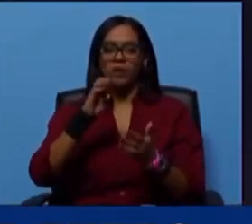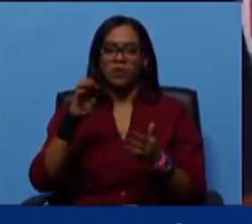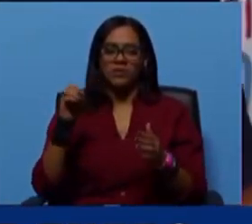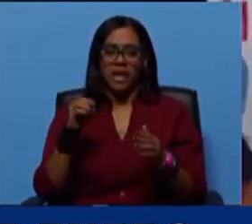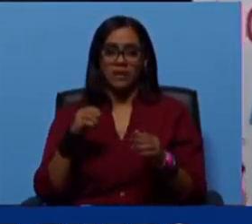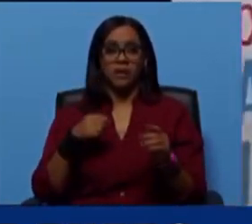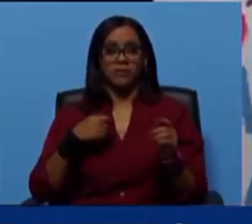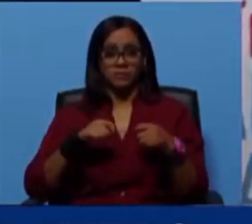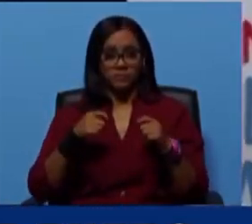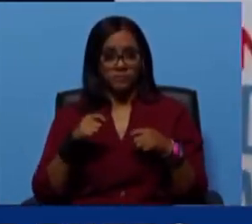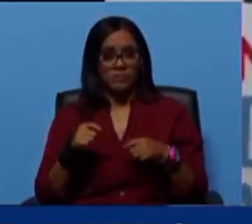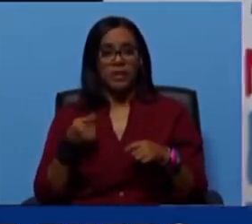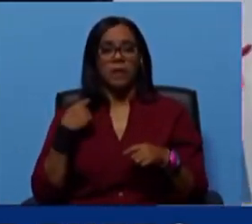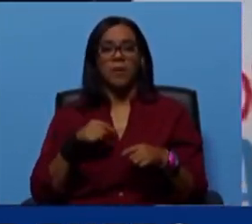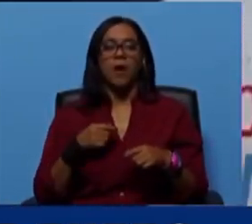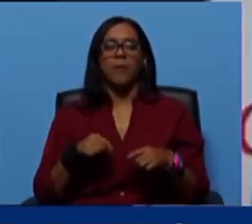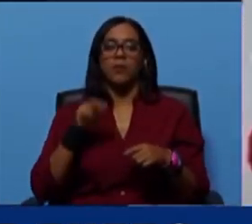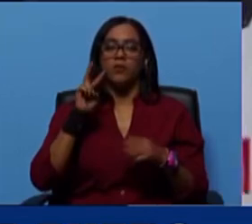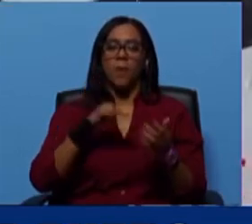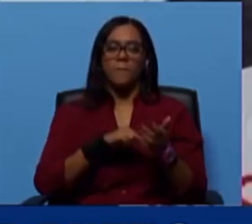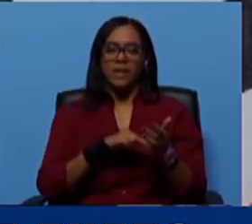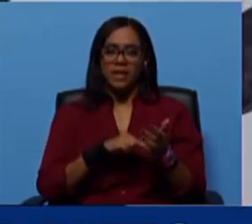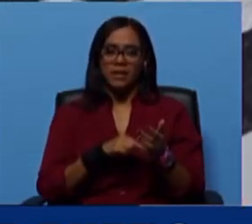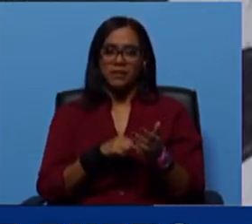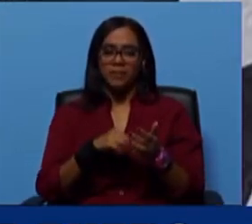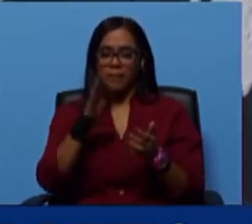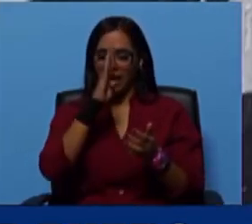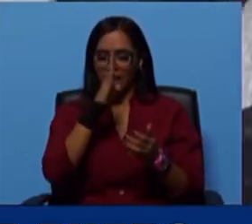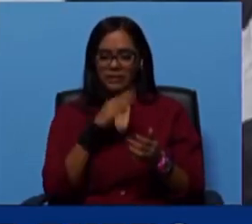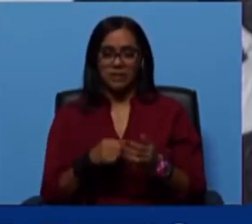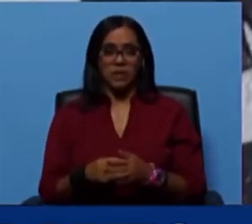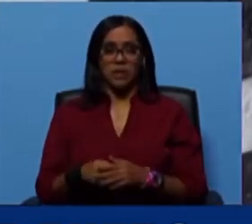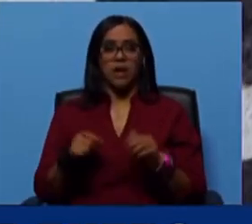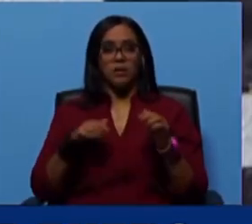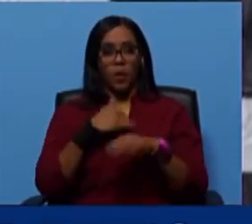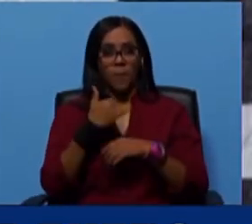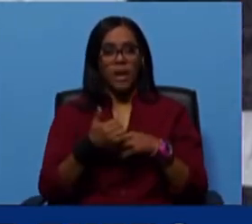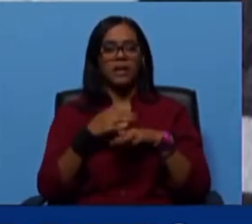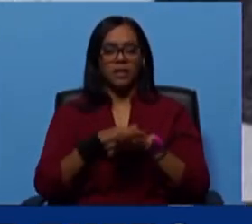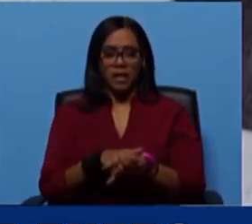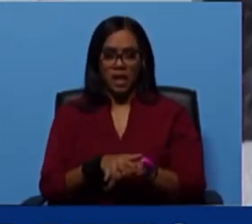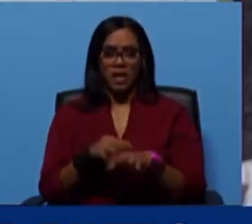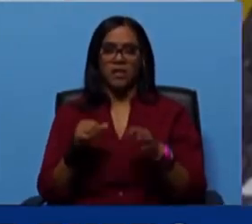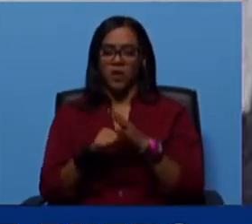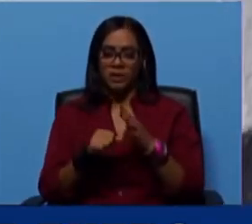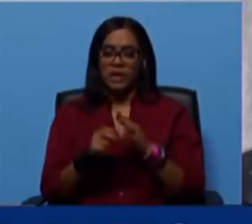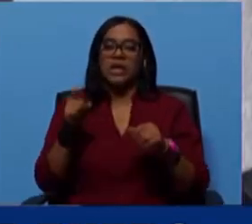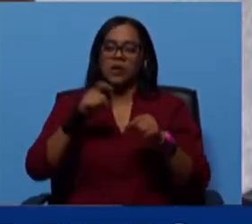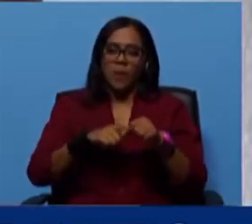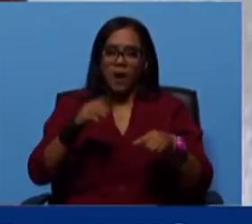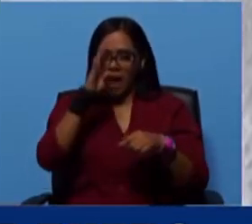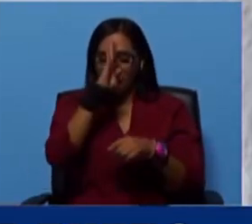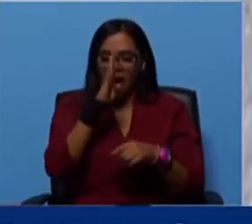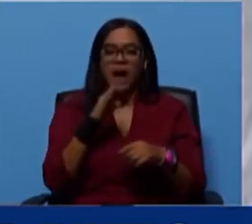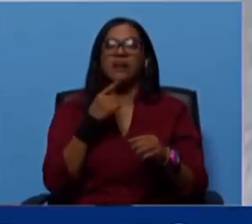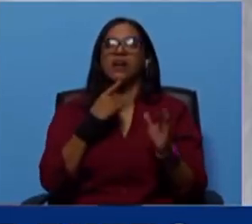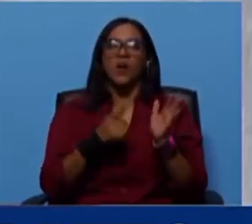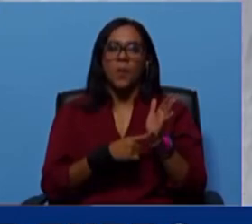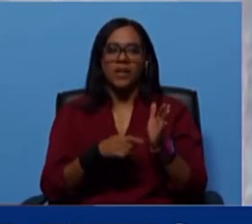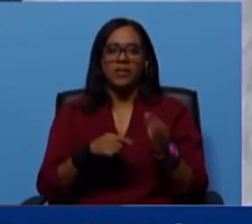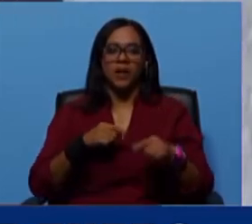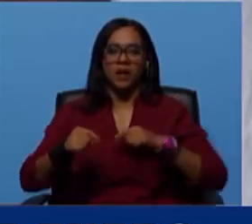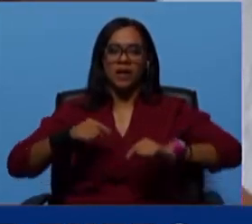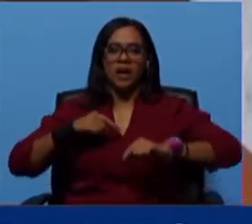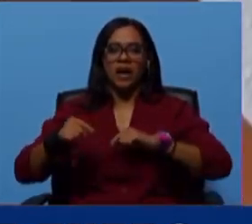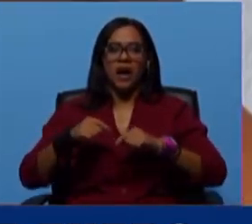llevamos atendidas, tenemos más de 2.000 bodegas bancarizadas. Esto es un plan integral, donde se sumó la banca, cumpliendo las instrucciones del presidente. ¿La